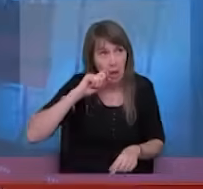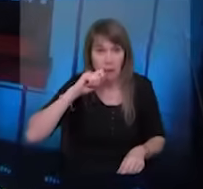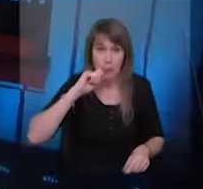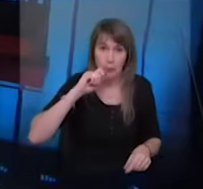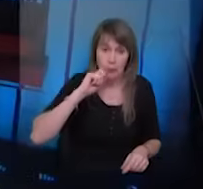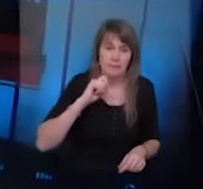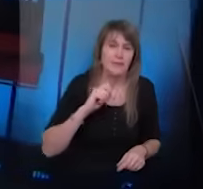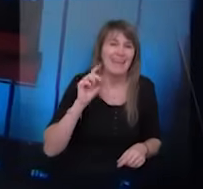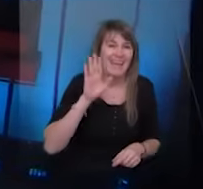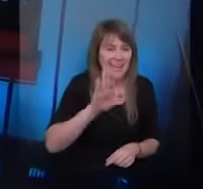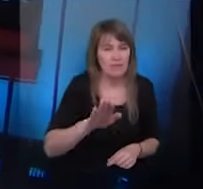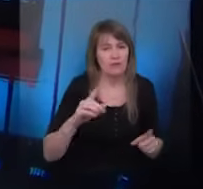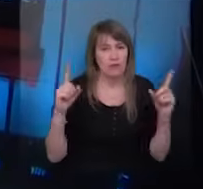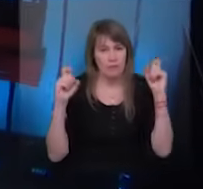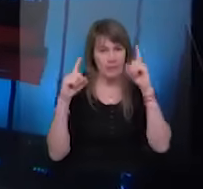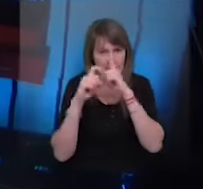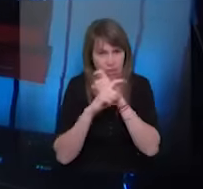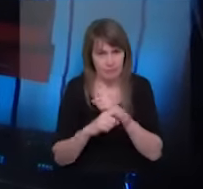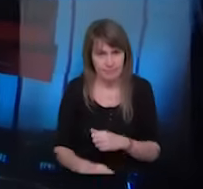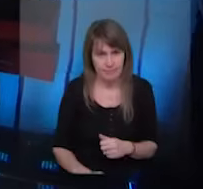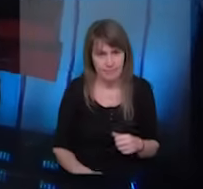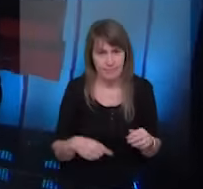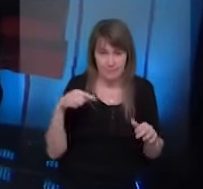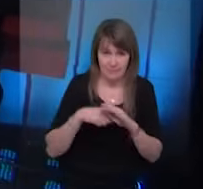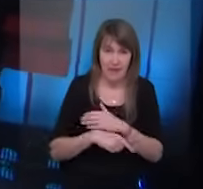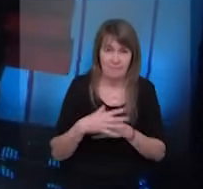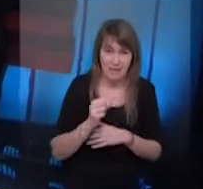está muy complicada le puedo seguir también